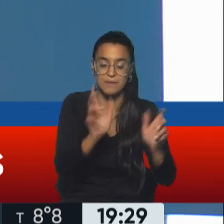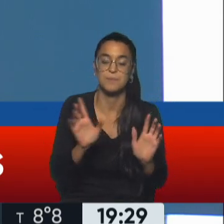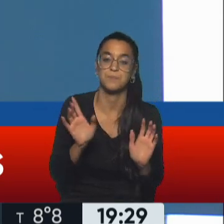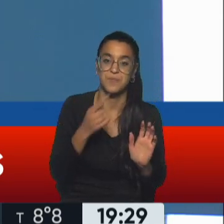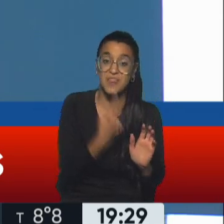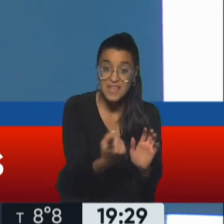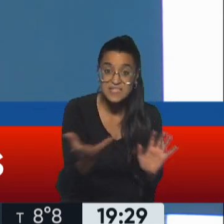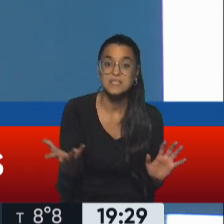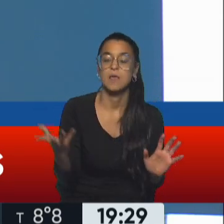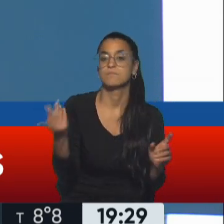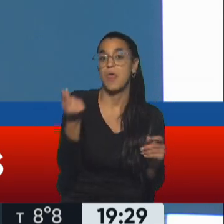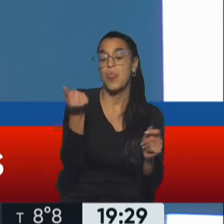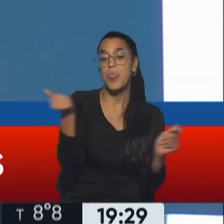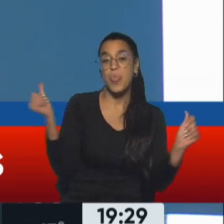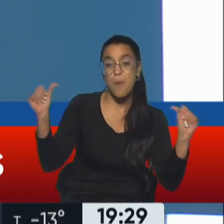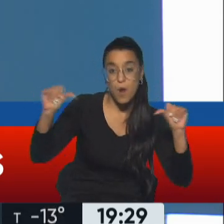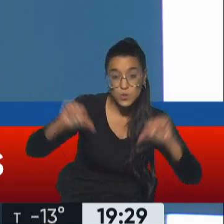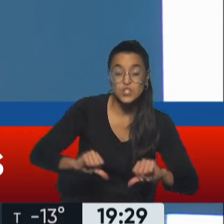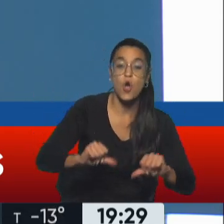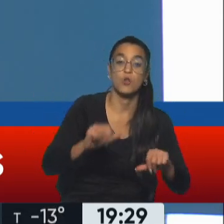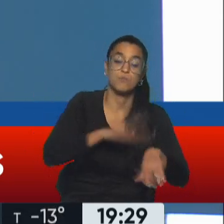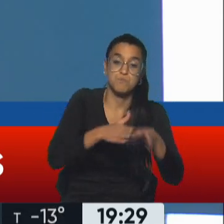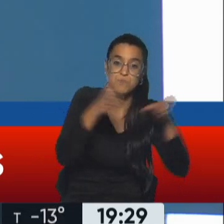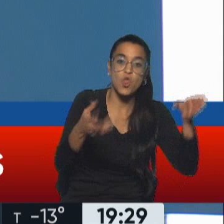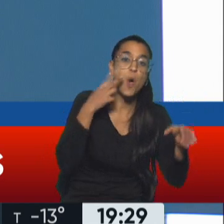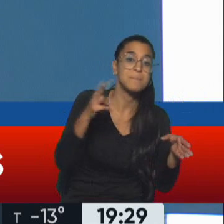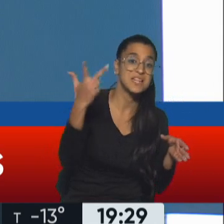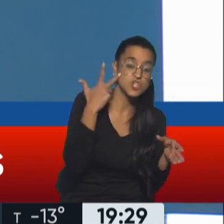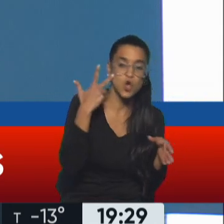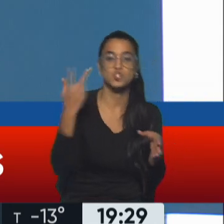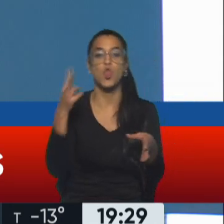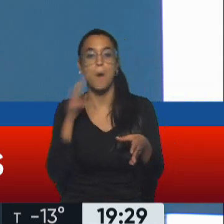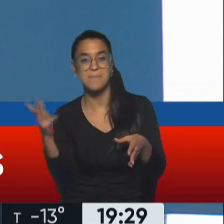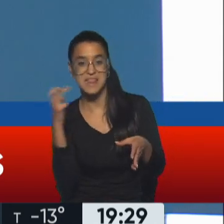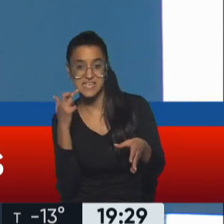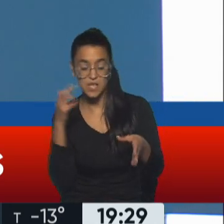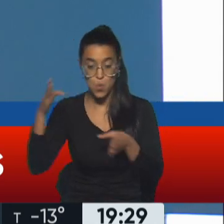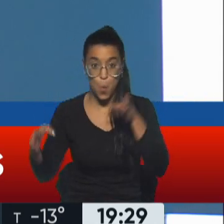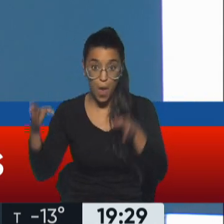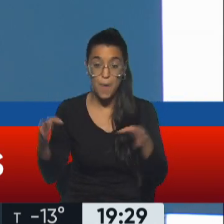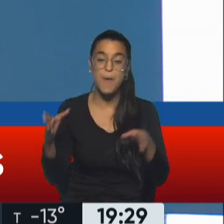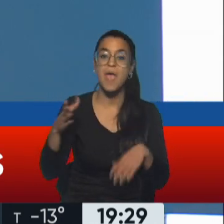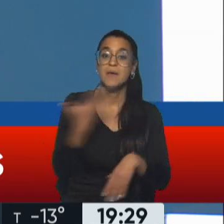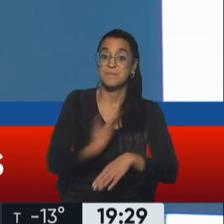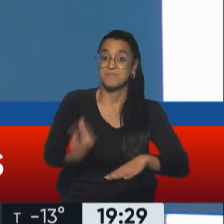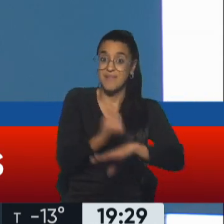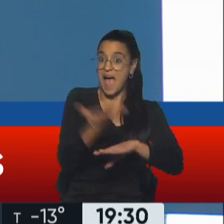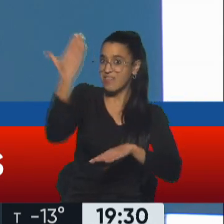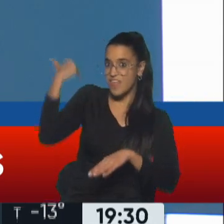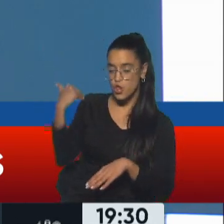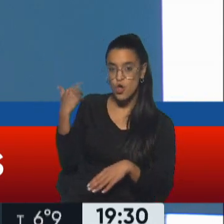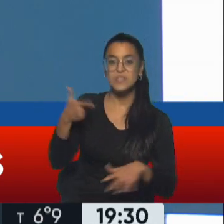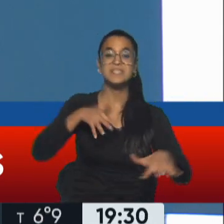que las devaluaciones tanto de 2018 y de 2019 que se vivió durante la gestión anterior y la